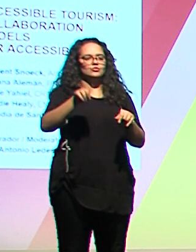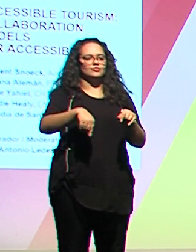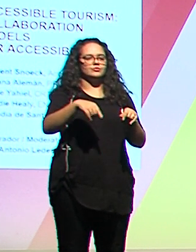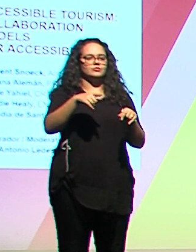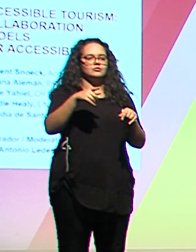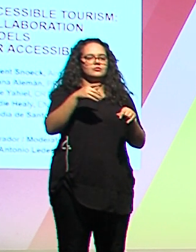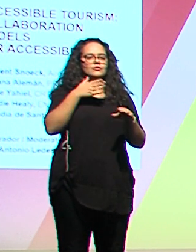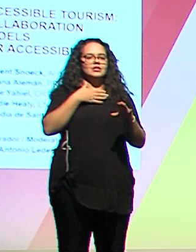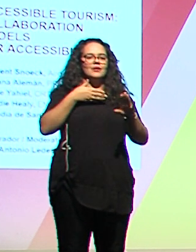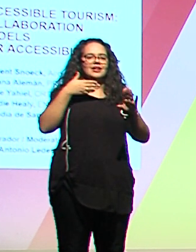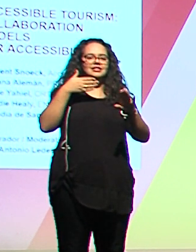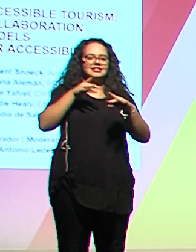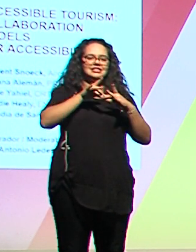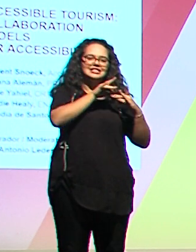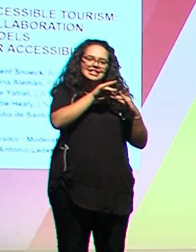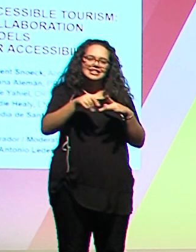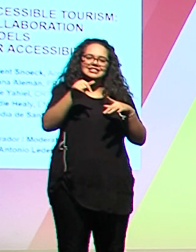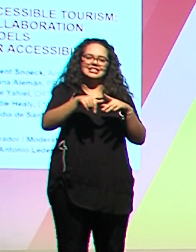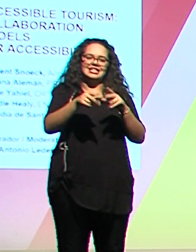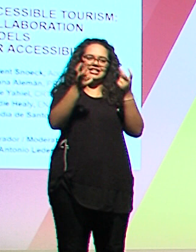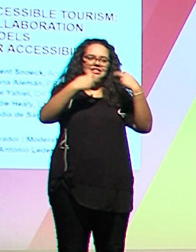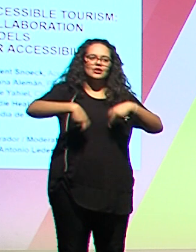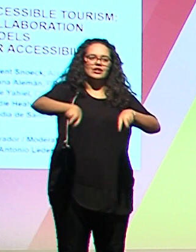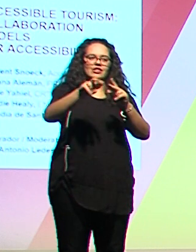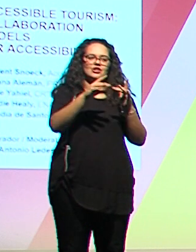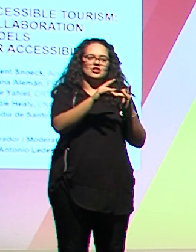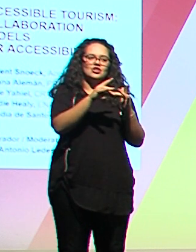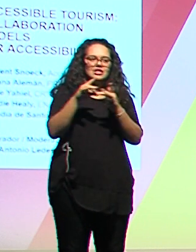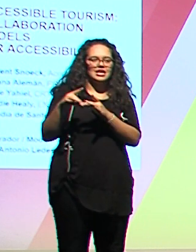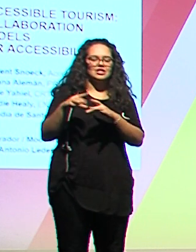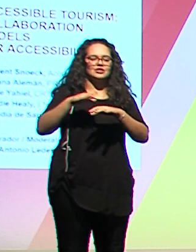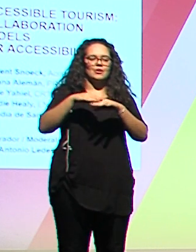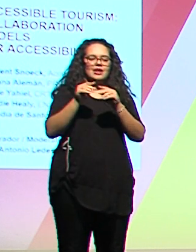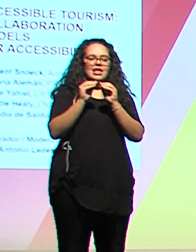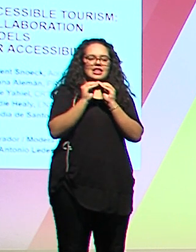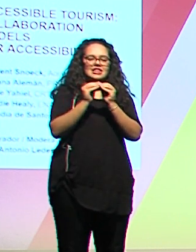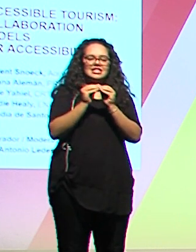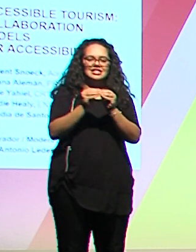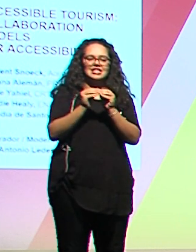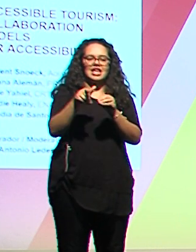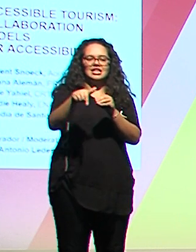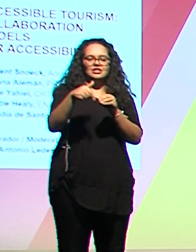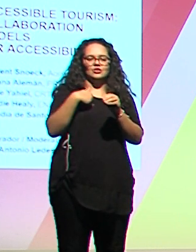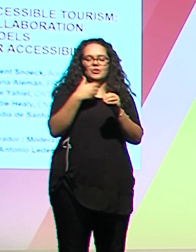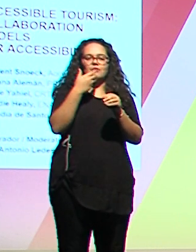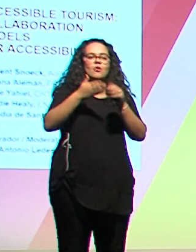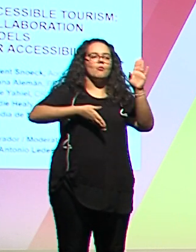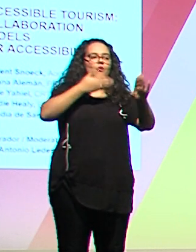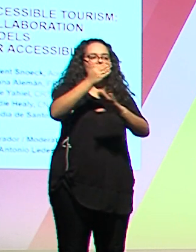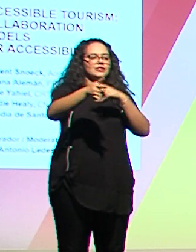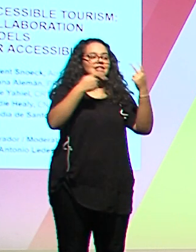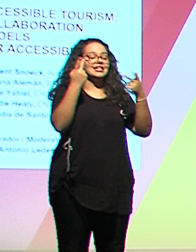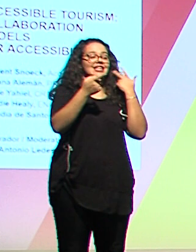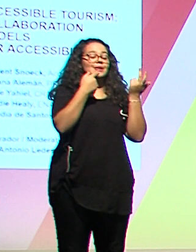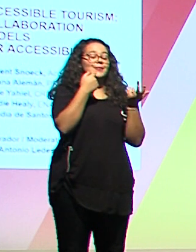los que van a liderar la restauración, los que van a liderar, los que van a tener que diseñar eso cuando llega un restaurante, un señor, y le digan,